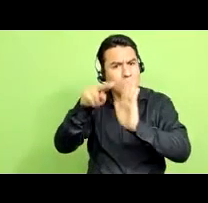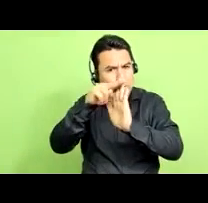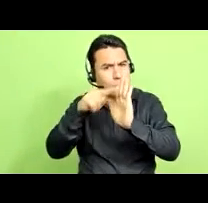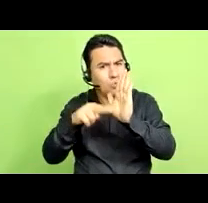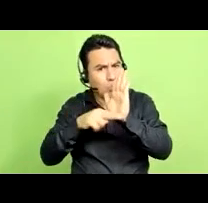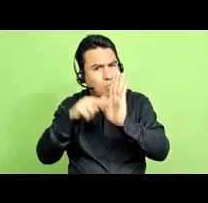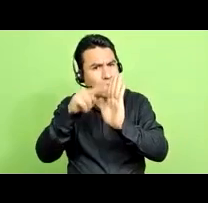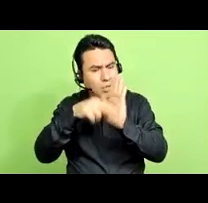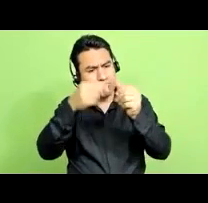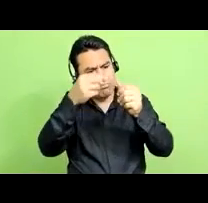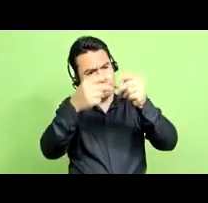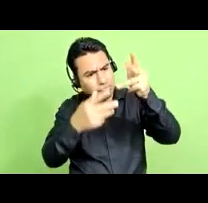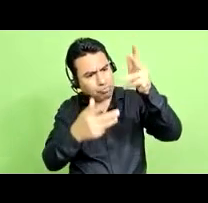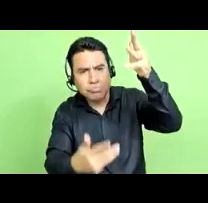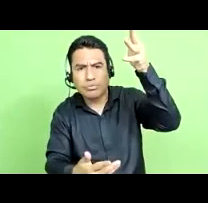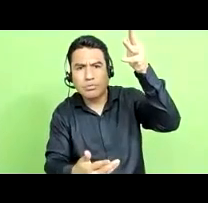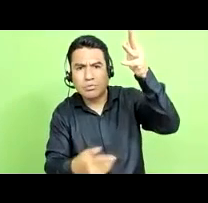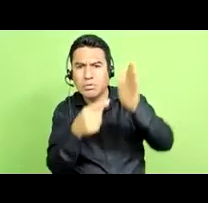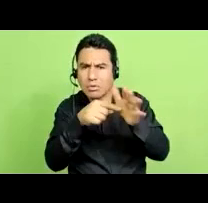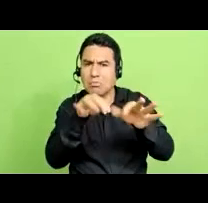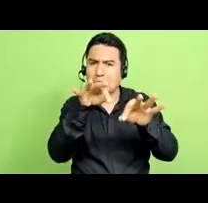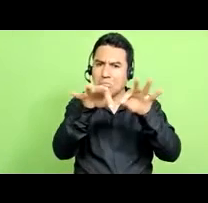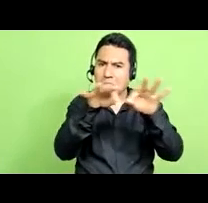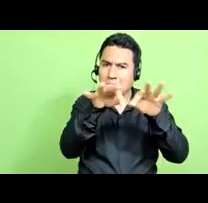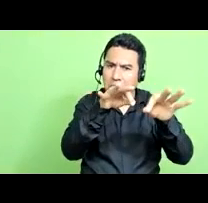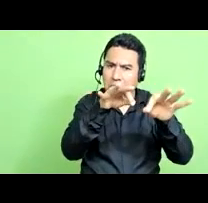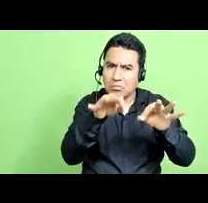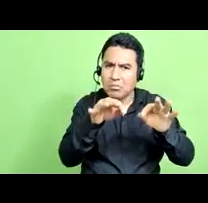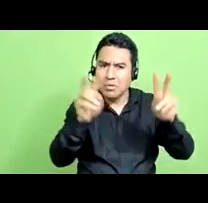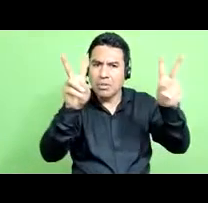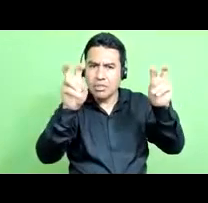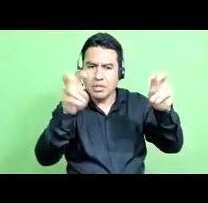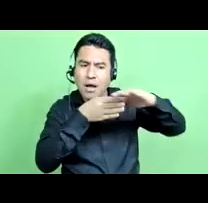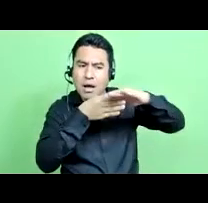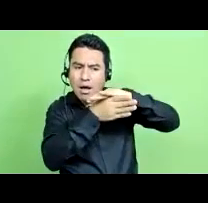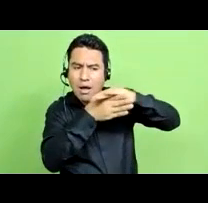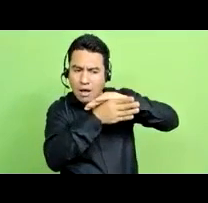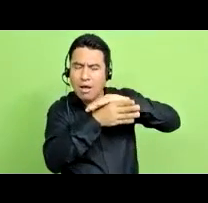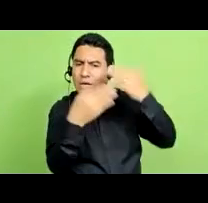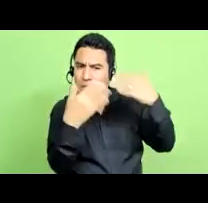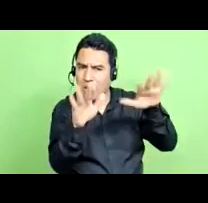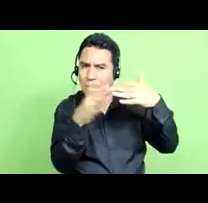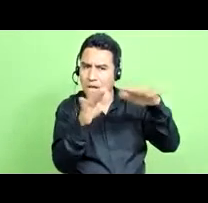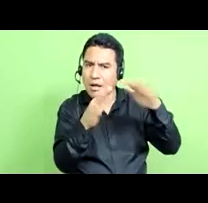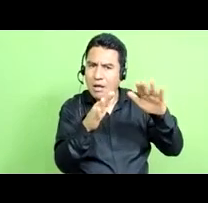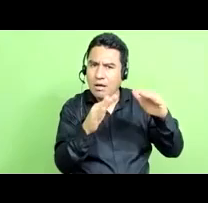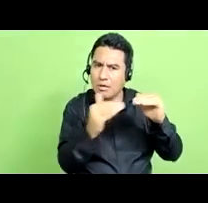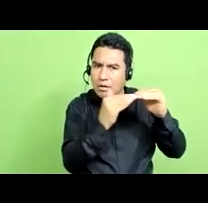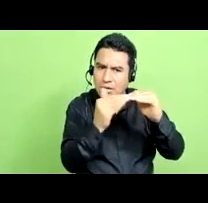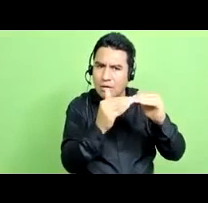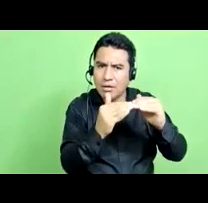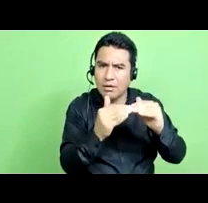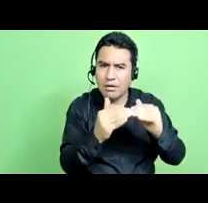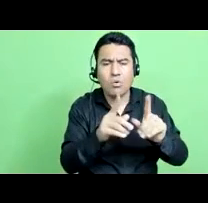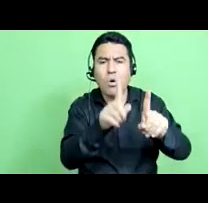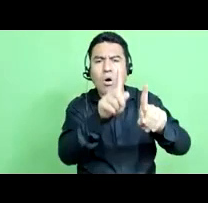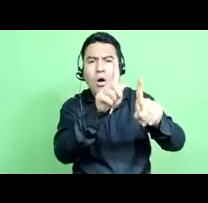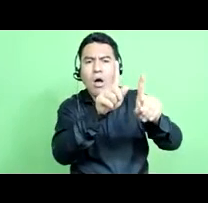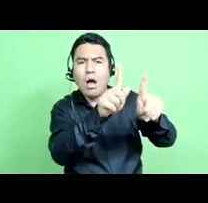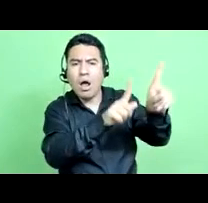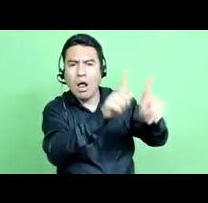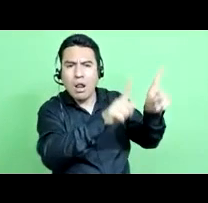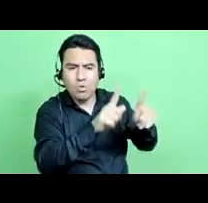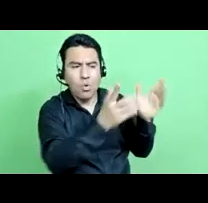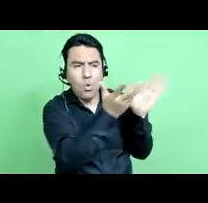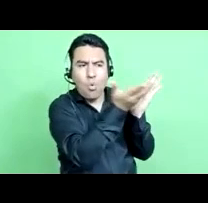normas sectoriales que ya significaba el tema civilidad incluso les anuncian algunas en algunas escuelas